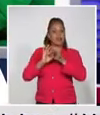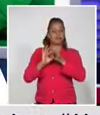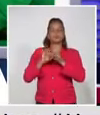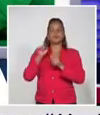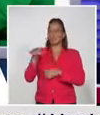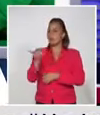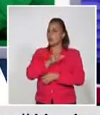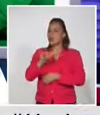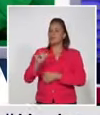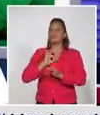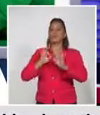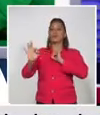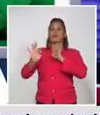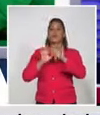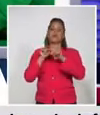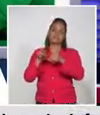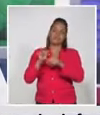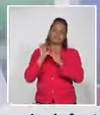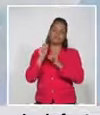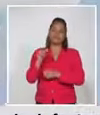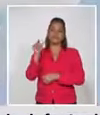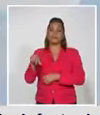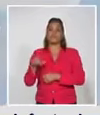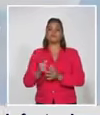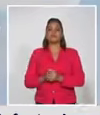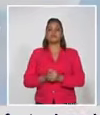también. Amanece Cuba con